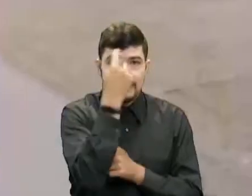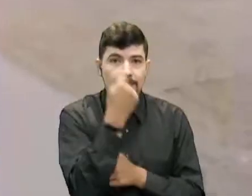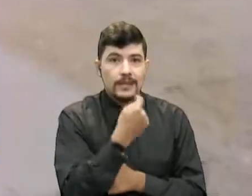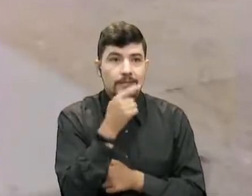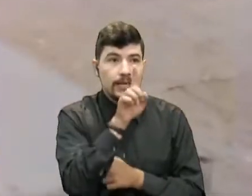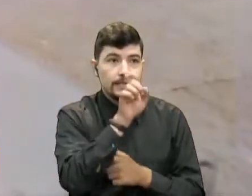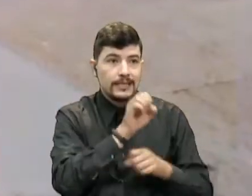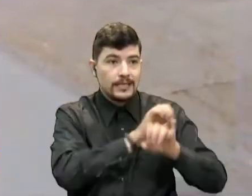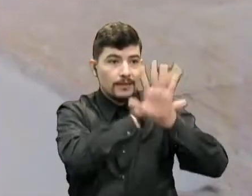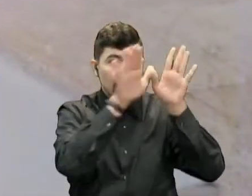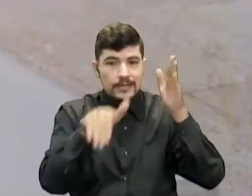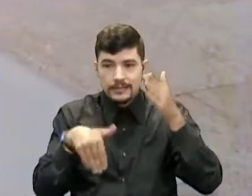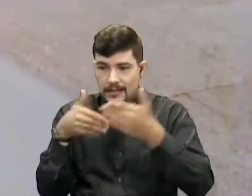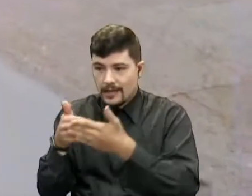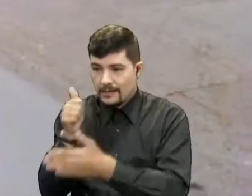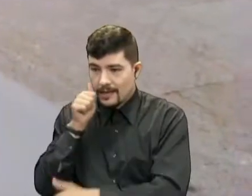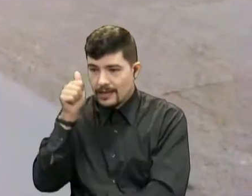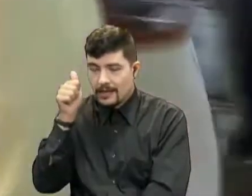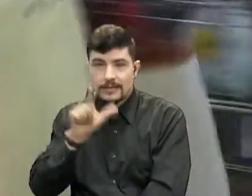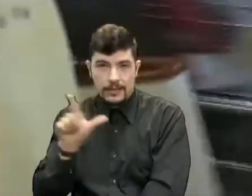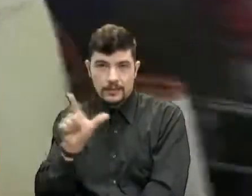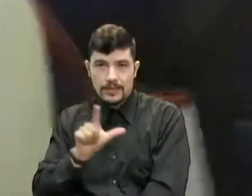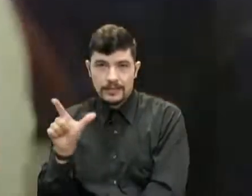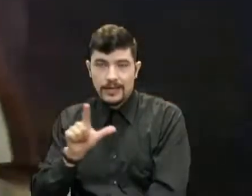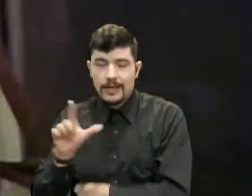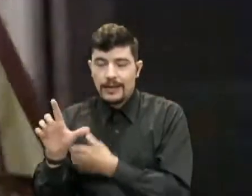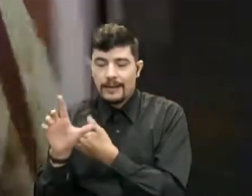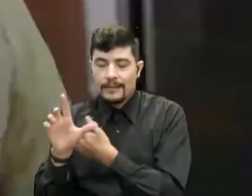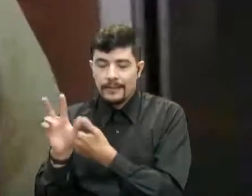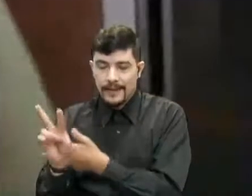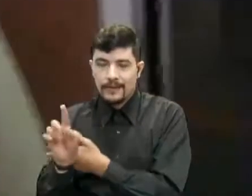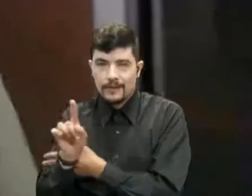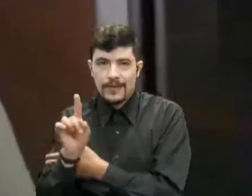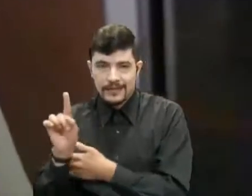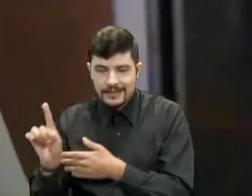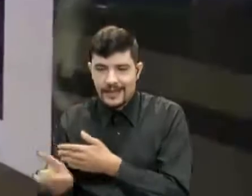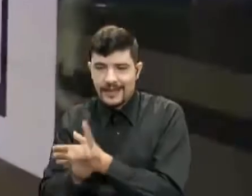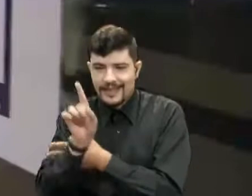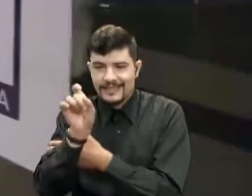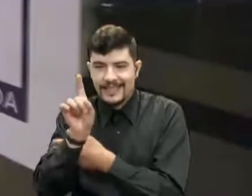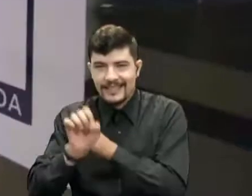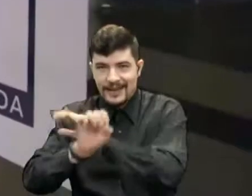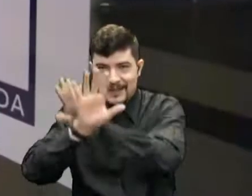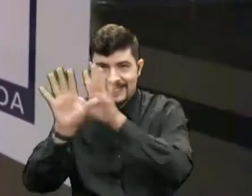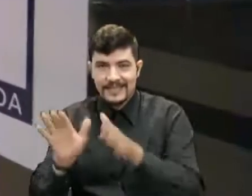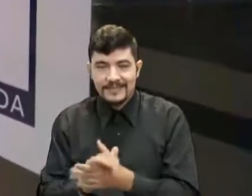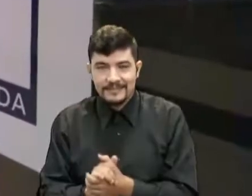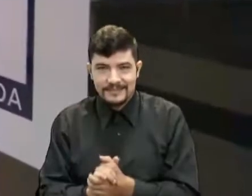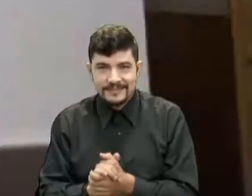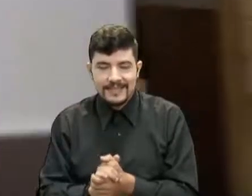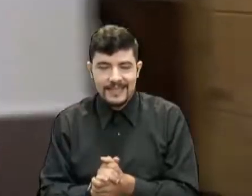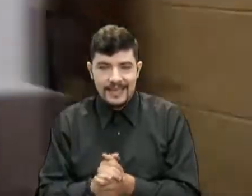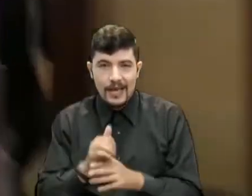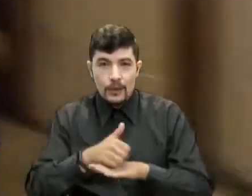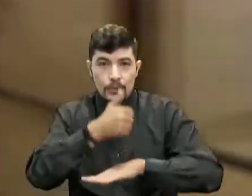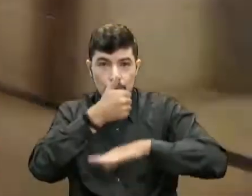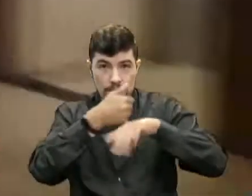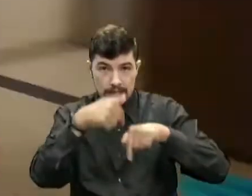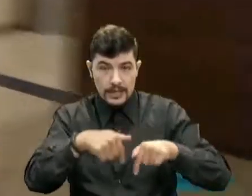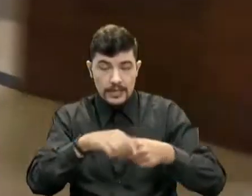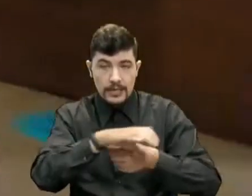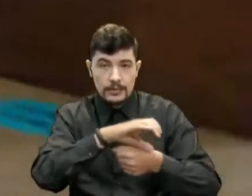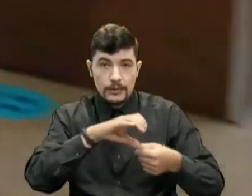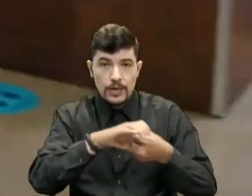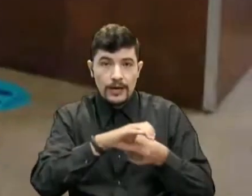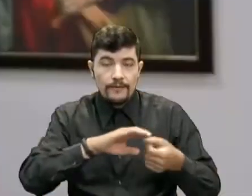de la mañana y se extenderá hasta el lunes 21 de este mismo mes a las 6 a.m. Las autoridades locales esperan fomentar una